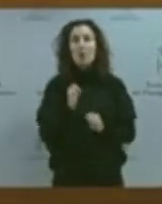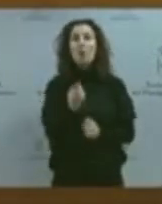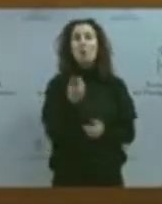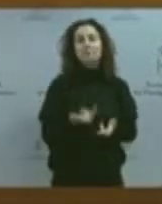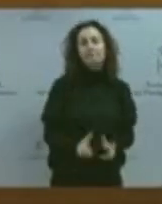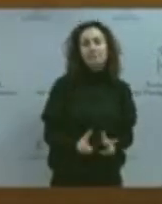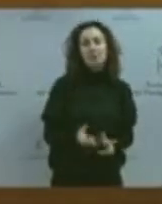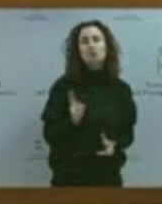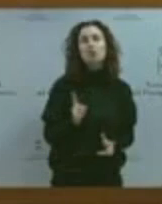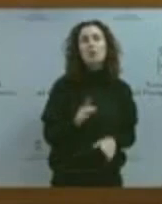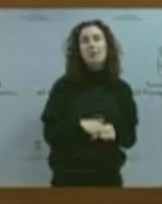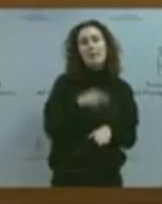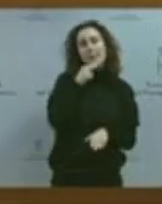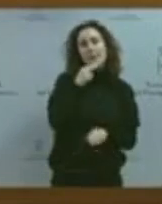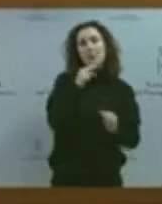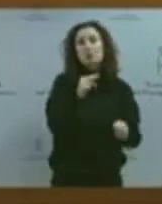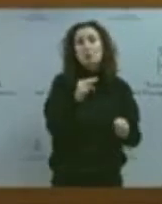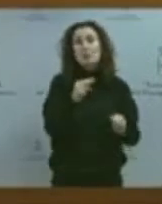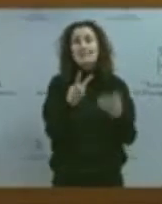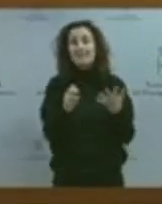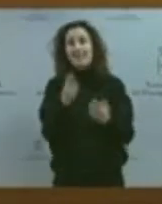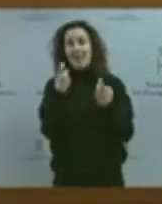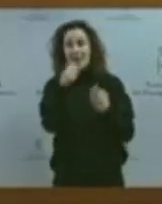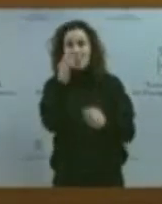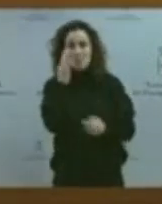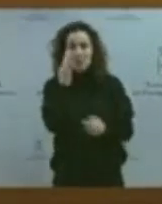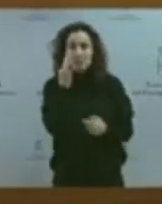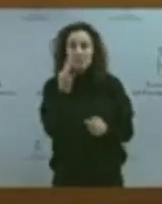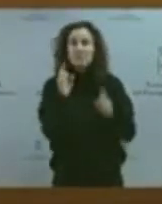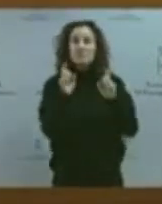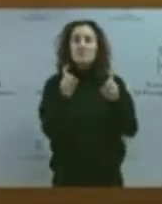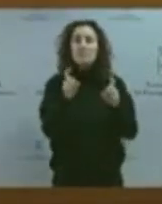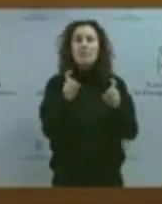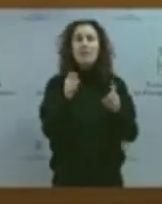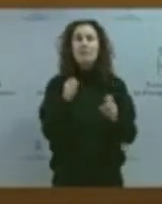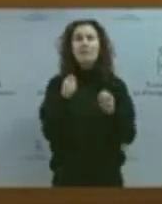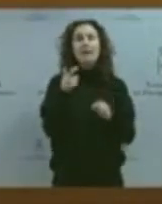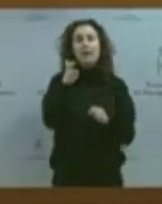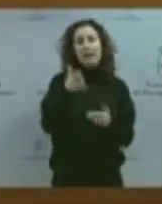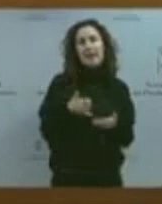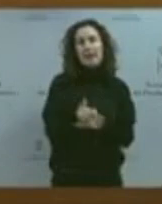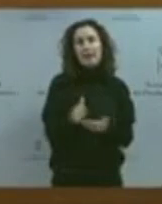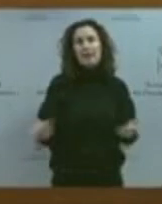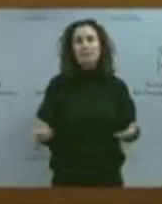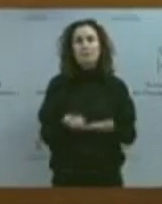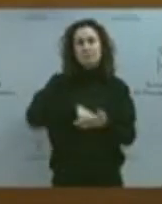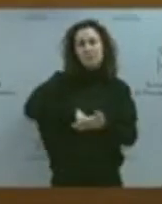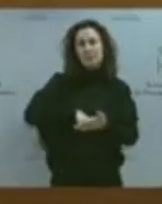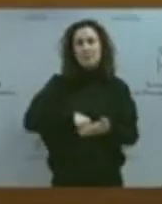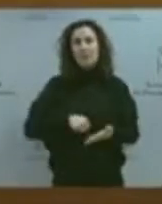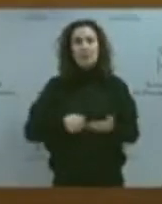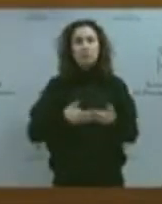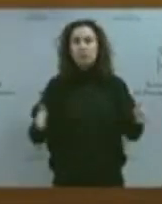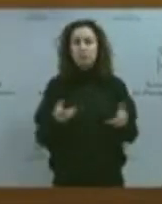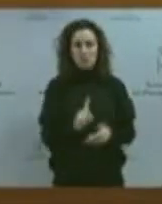Educación descarta reparar la escuela rural de Cibullo, cerrada desde el 2015. El Instituto de Carreño, sin aulas